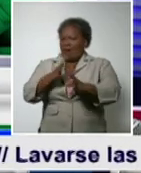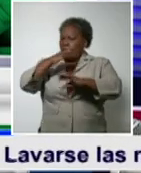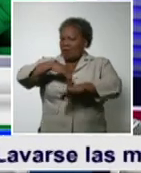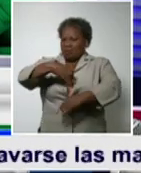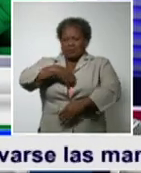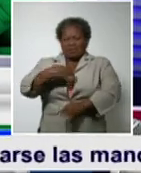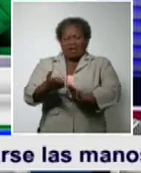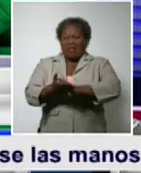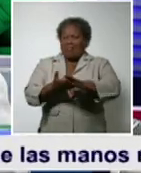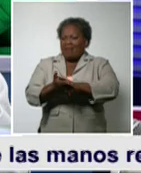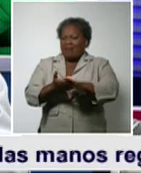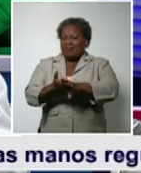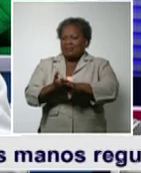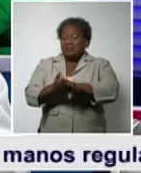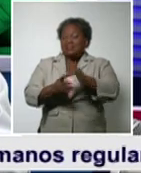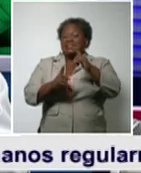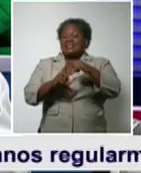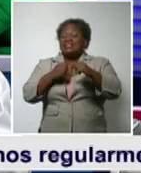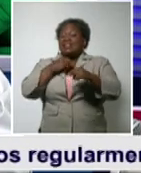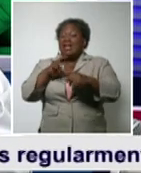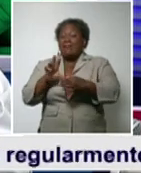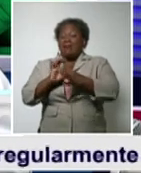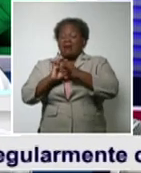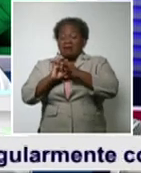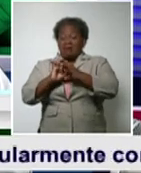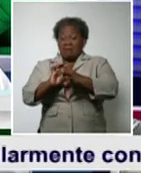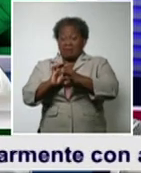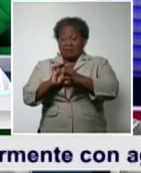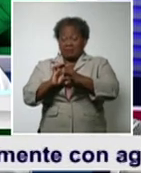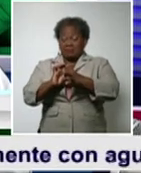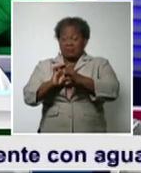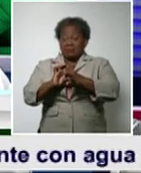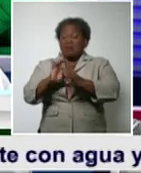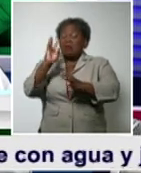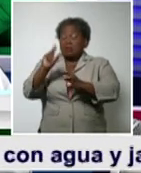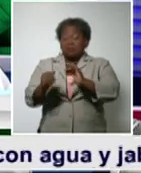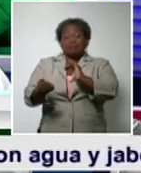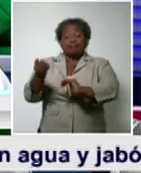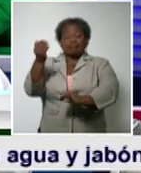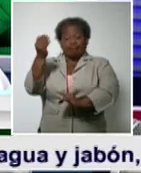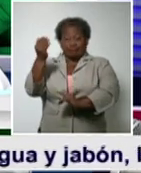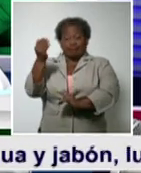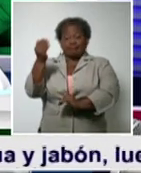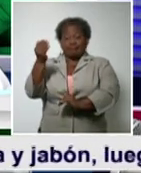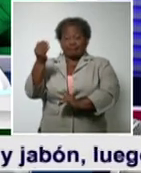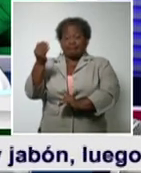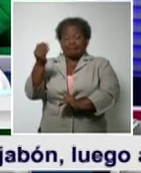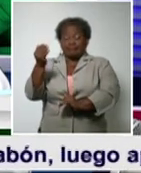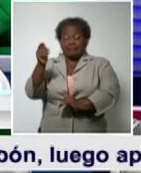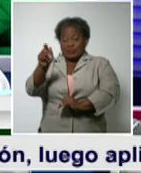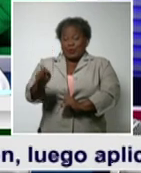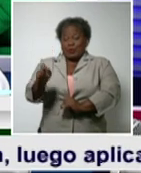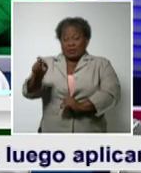En terapia intensiva, todavía una cifra elevada de pacientes,